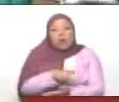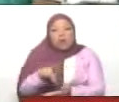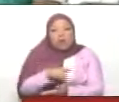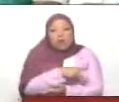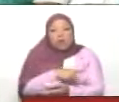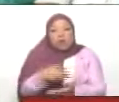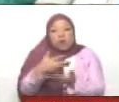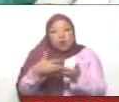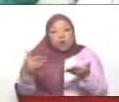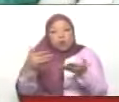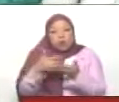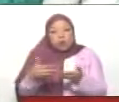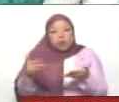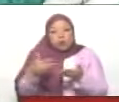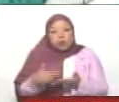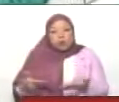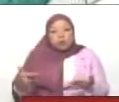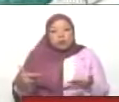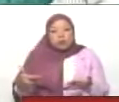décimas.